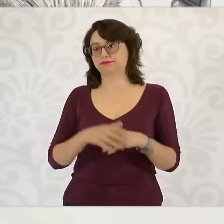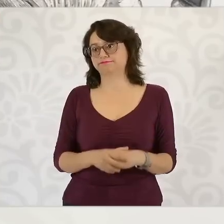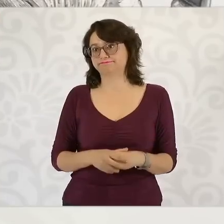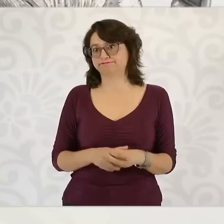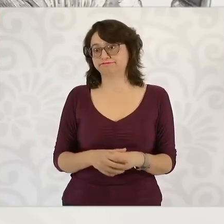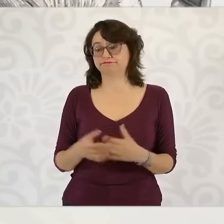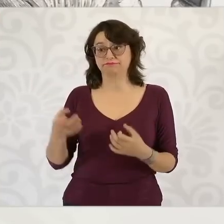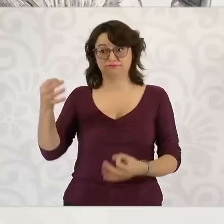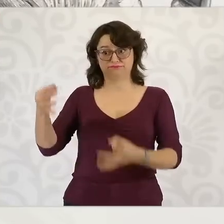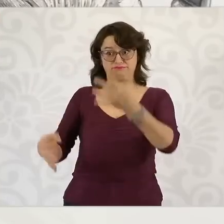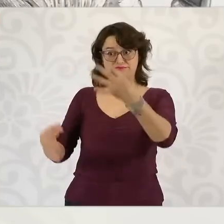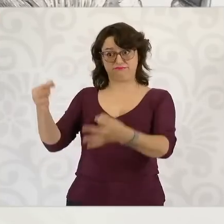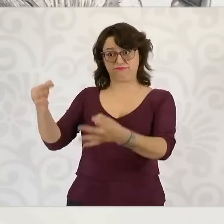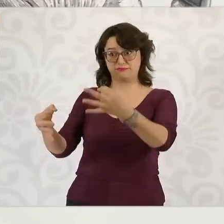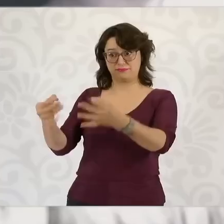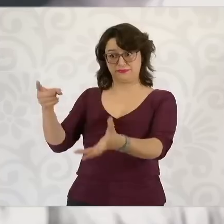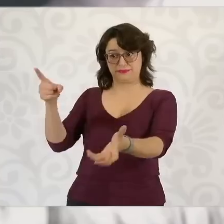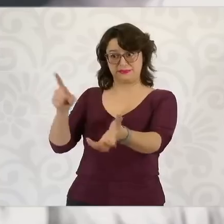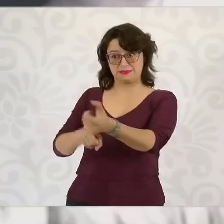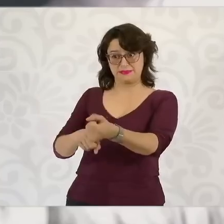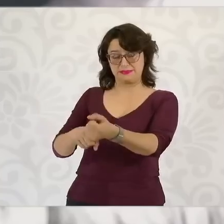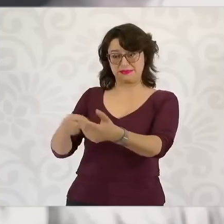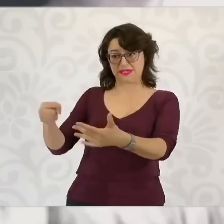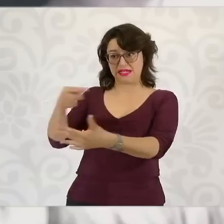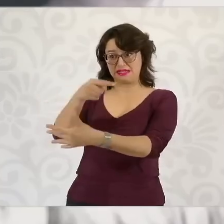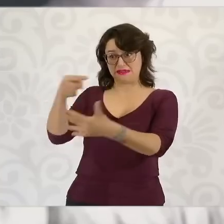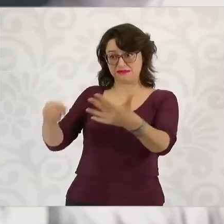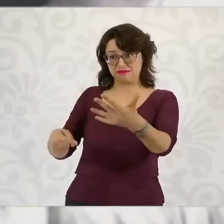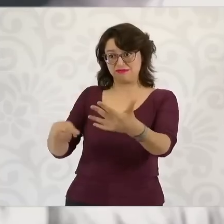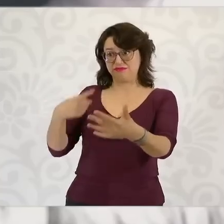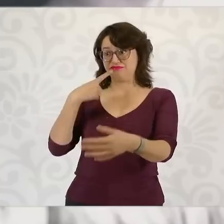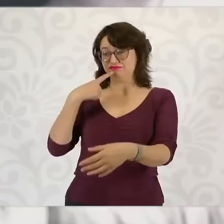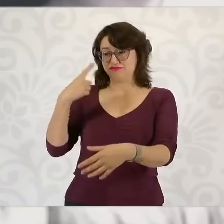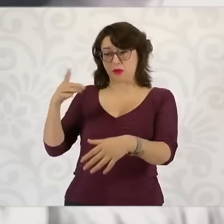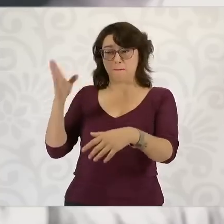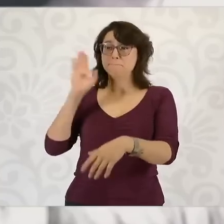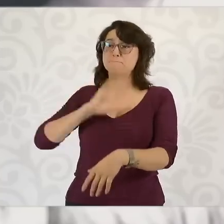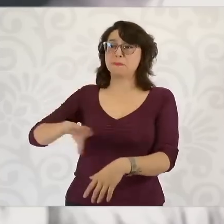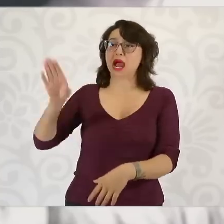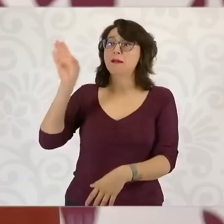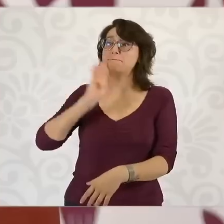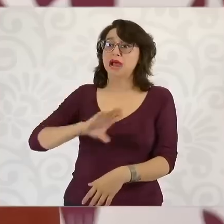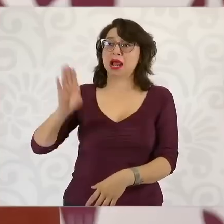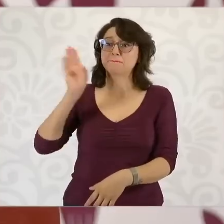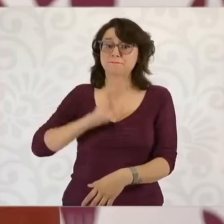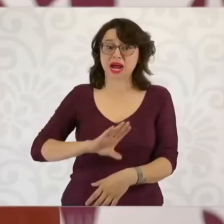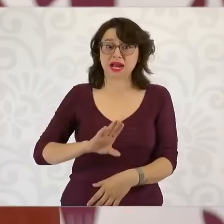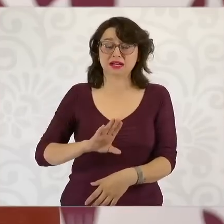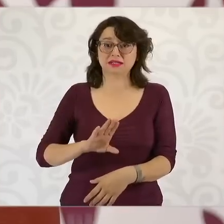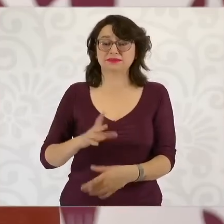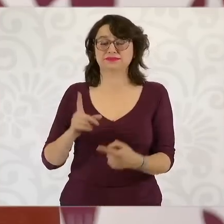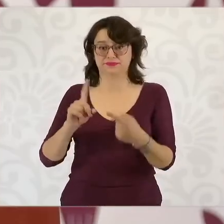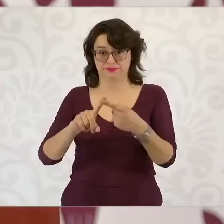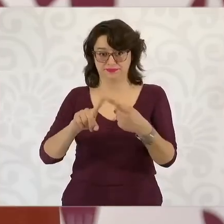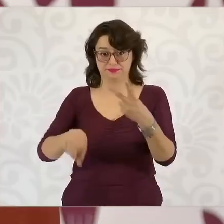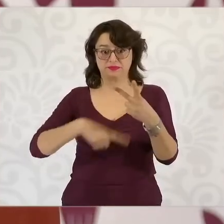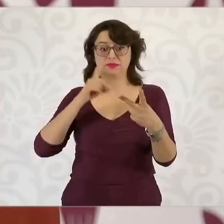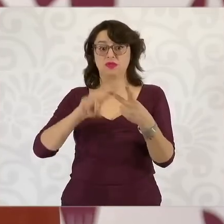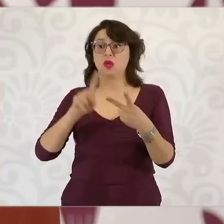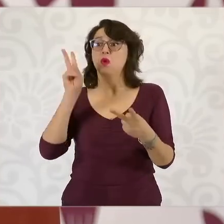algún tipo de acción procesal, la tenemos que iniciar. Si tenemos pruebas de un